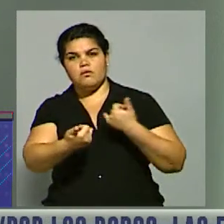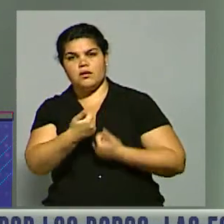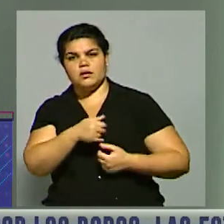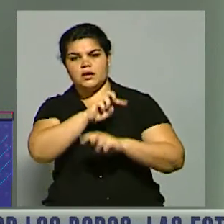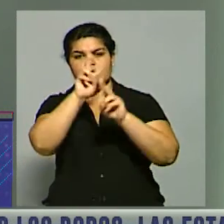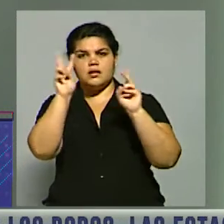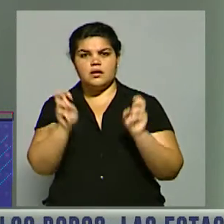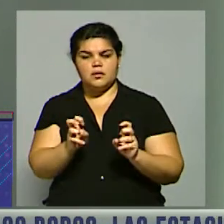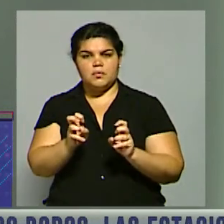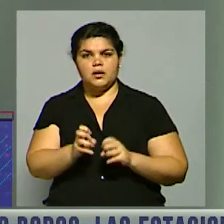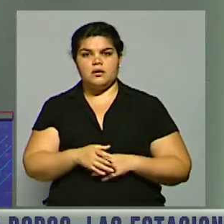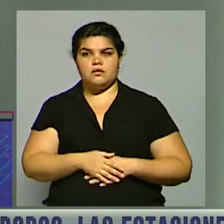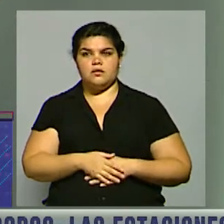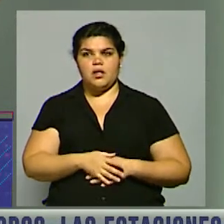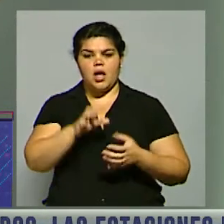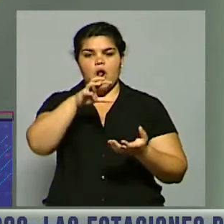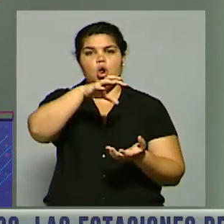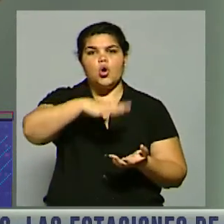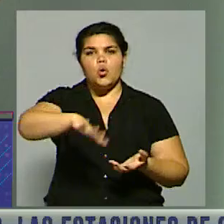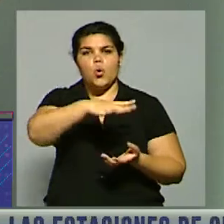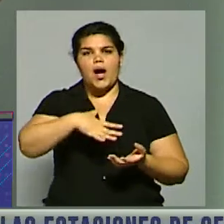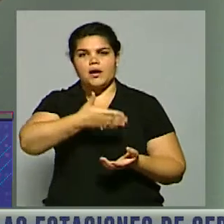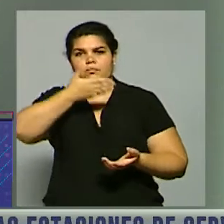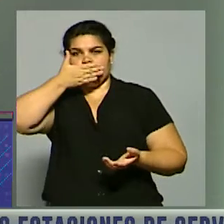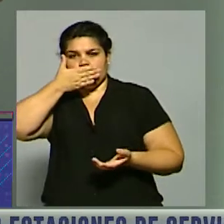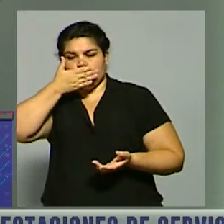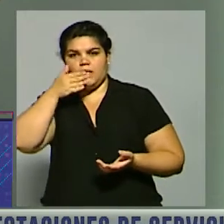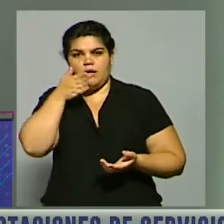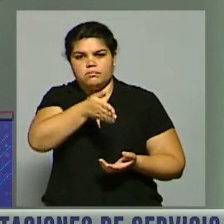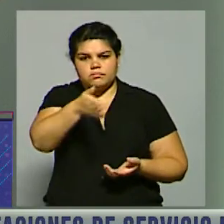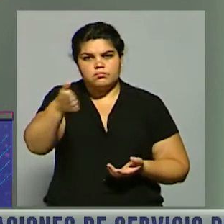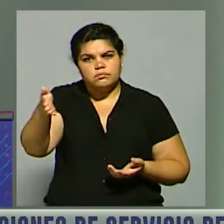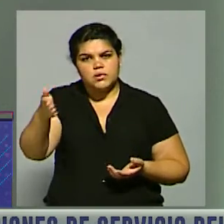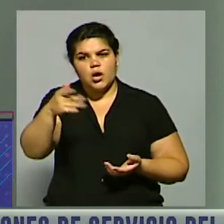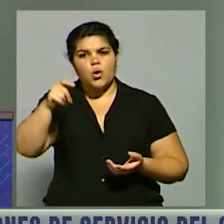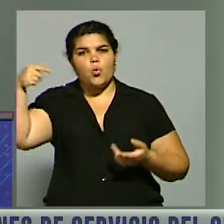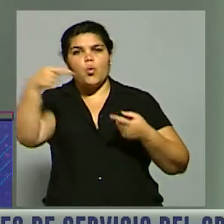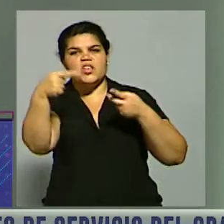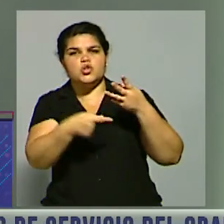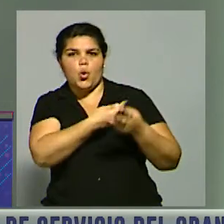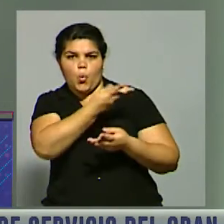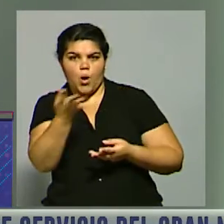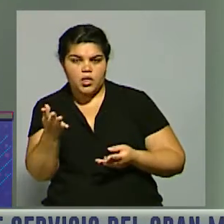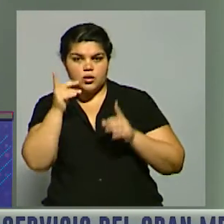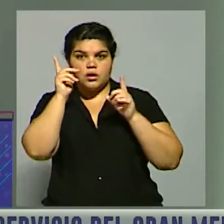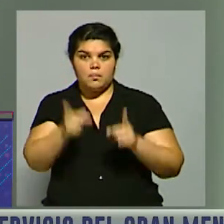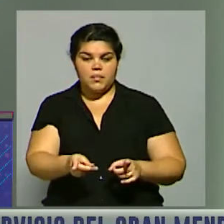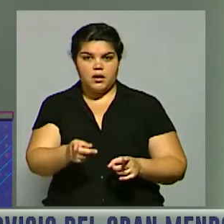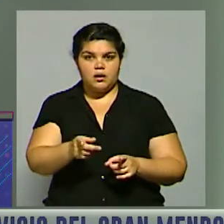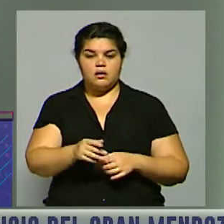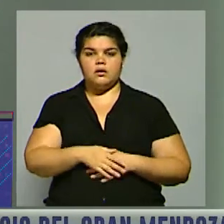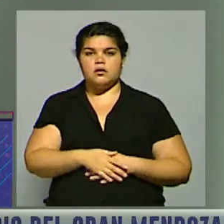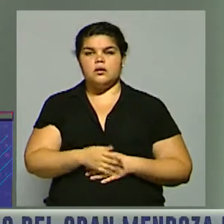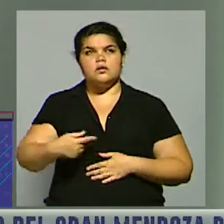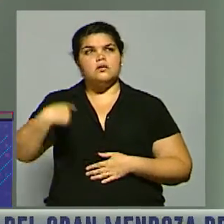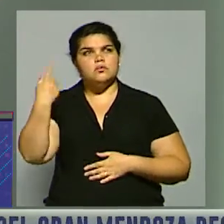cantidad de centros clandestinos y de quienes han sido apuntados o a quienes se ha enjuiciado, y lo primero que a uno se le ocurre es